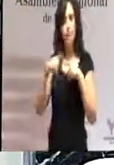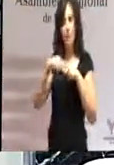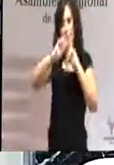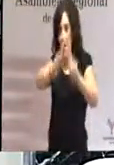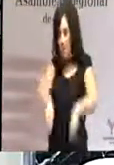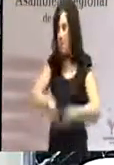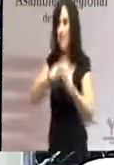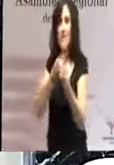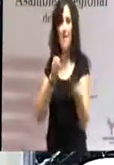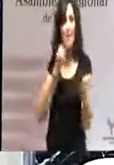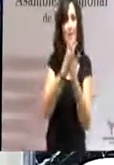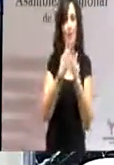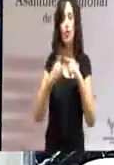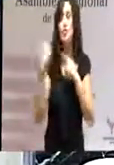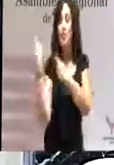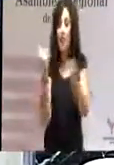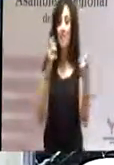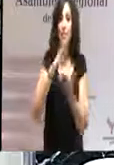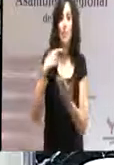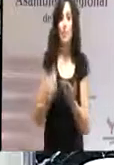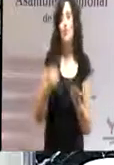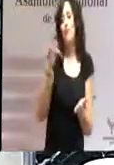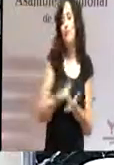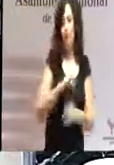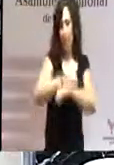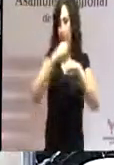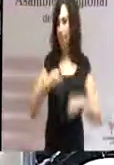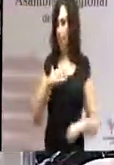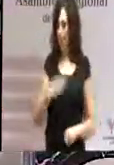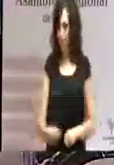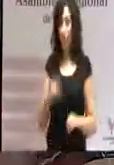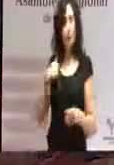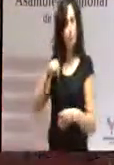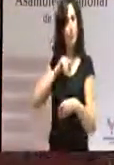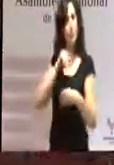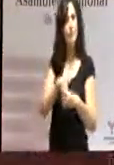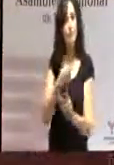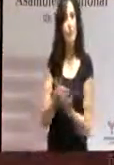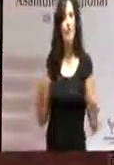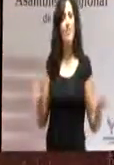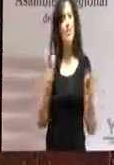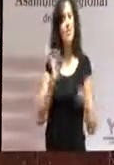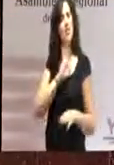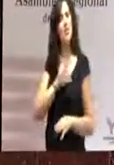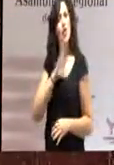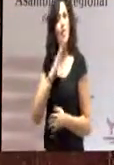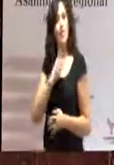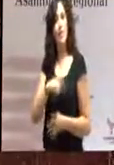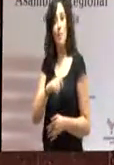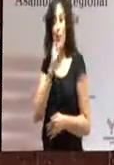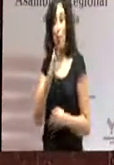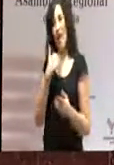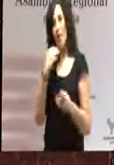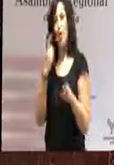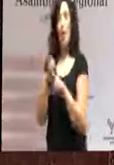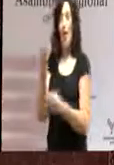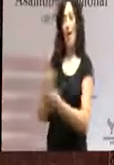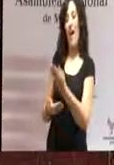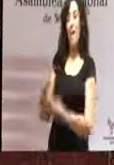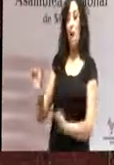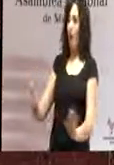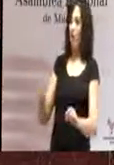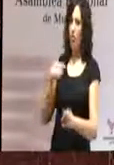grandes retos que necesitaba la región de Murcia. Le dimos un voto de confianza, señor presidente, pero nunca un cheque en blanco. Y después de un año